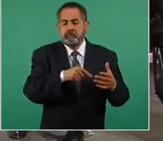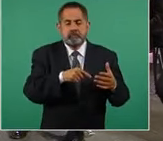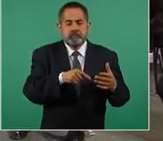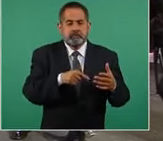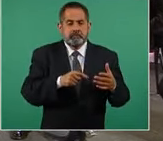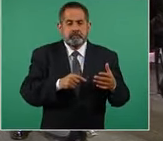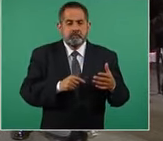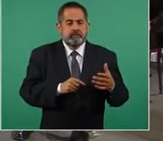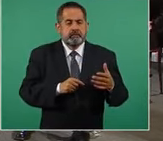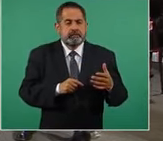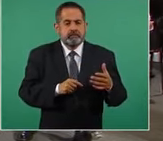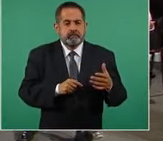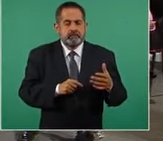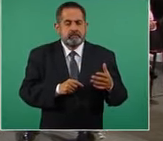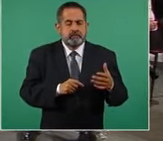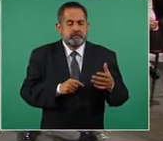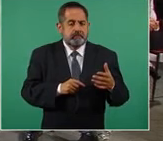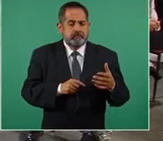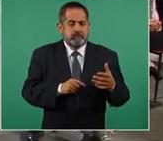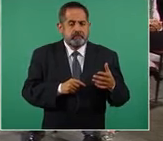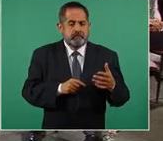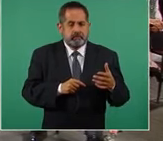una